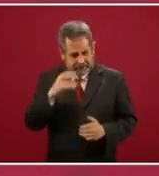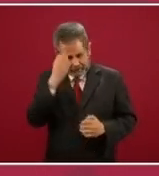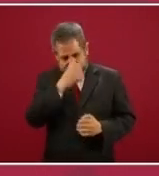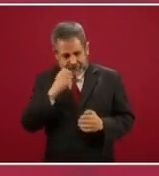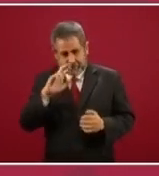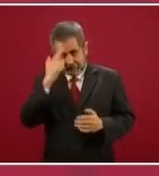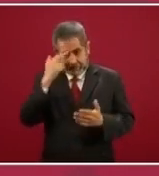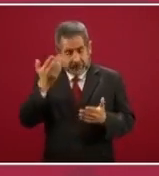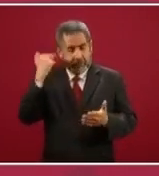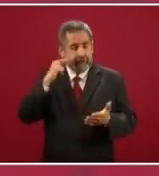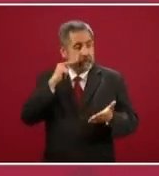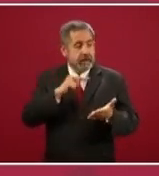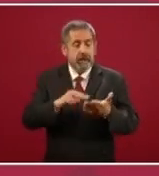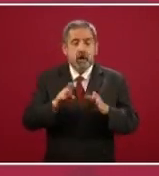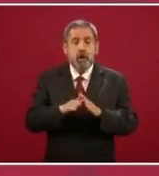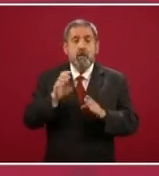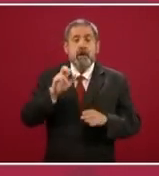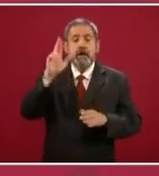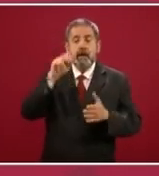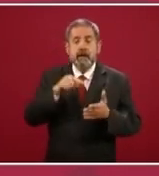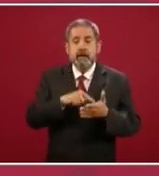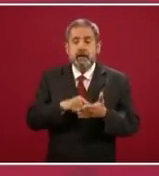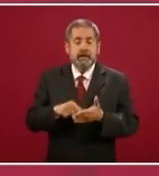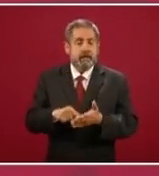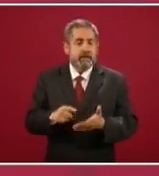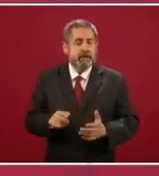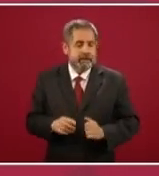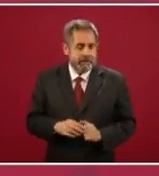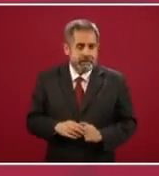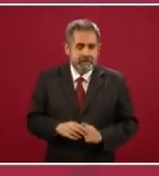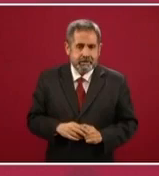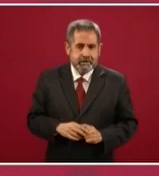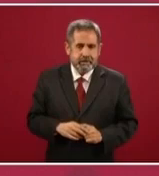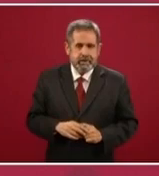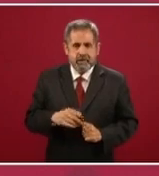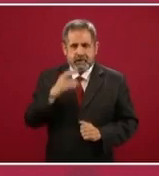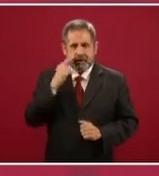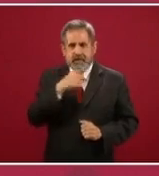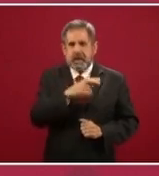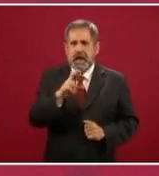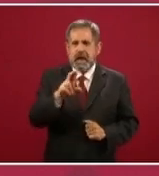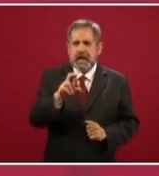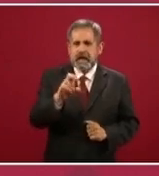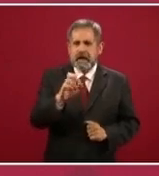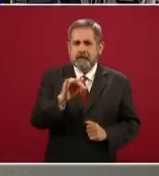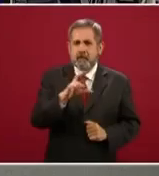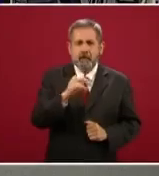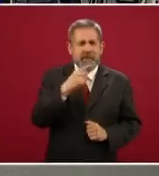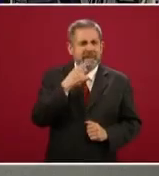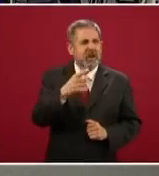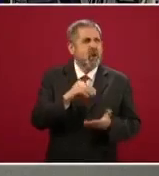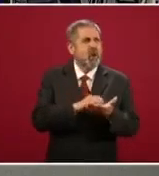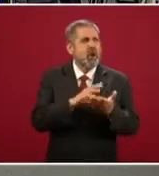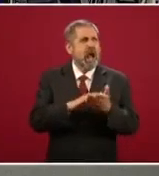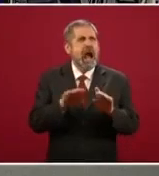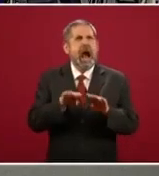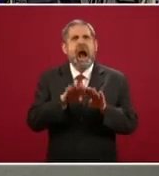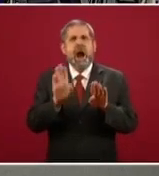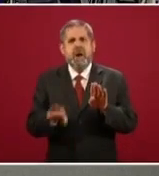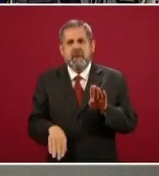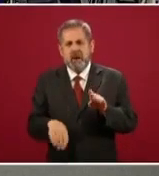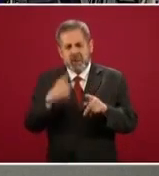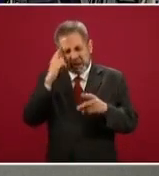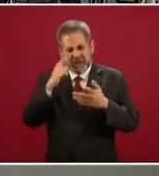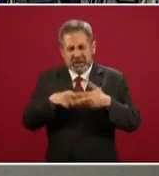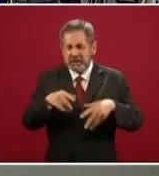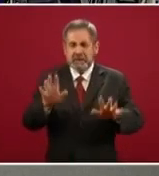revísenlas cómo eran antes. ¿Sí? En Reforma en una ocasión hasta nos daban abajo o empate